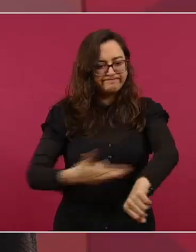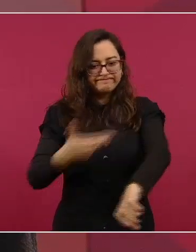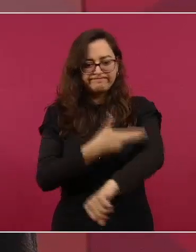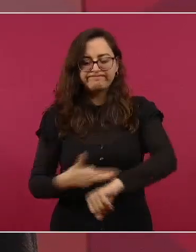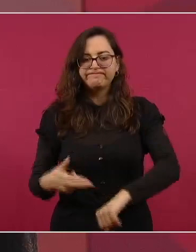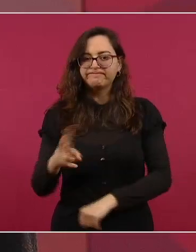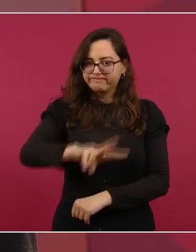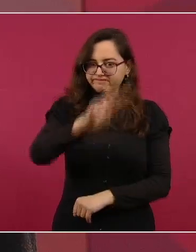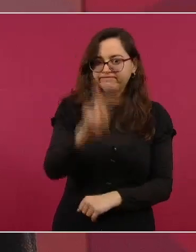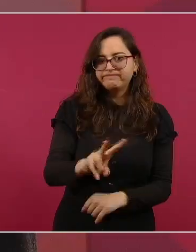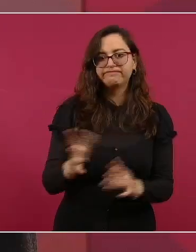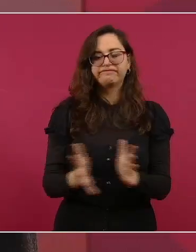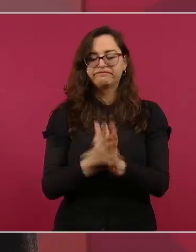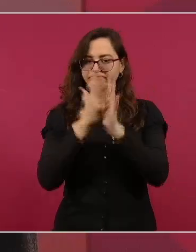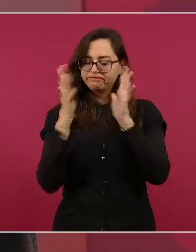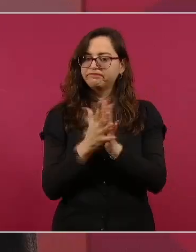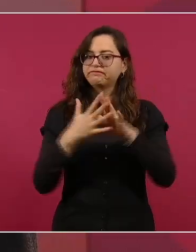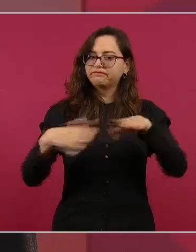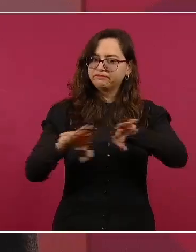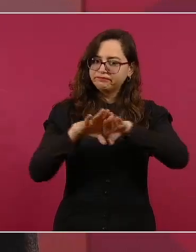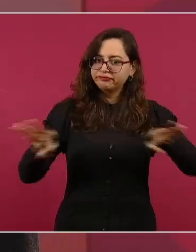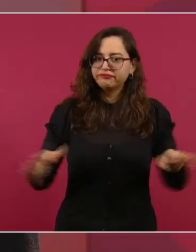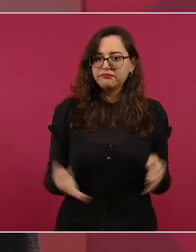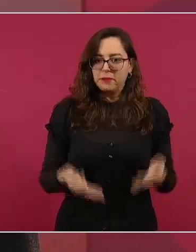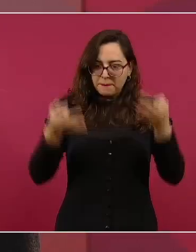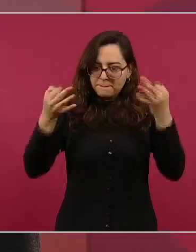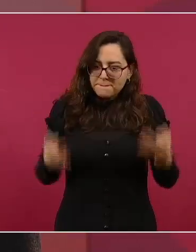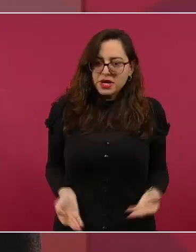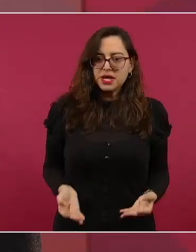y que se